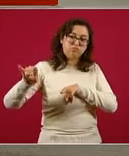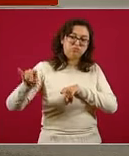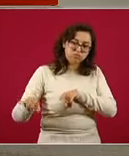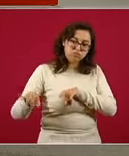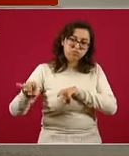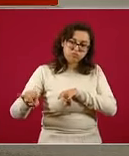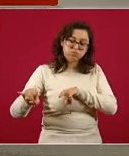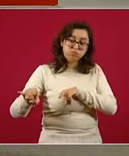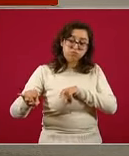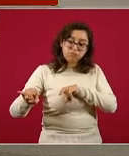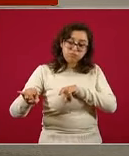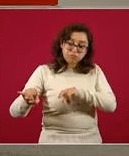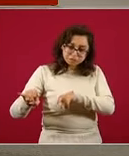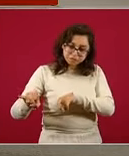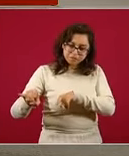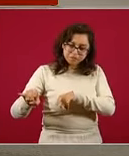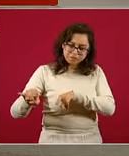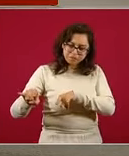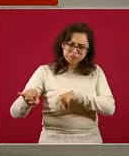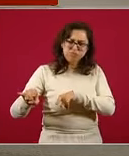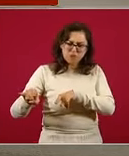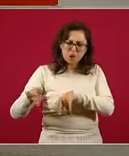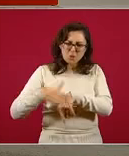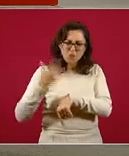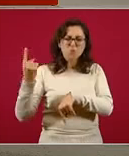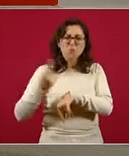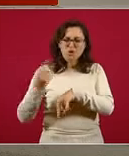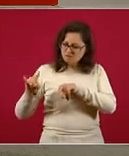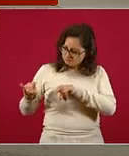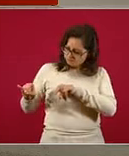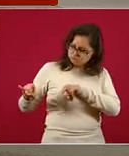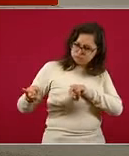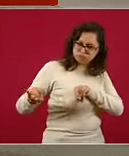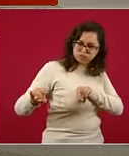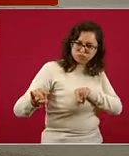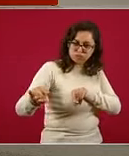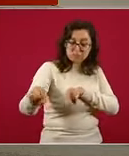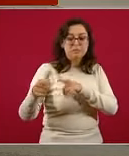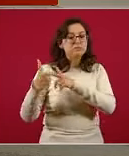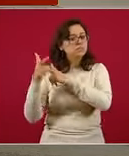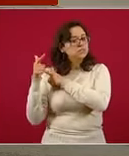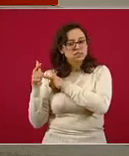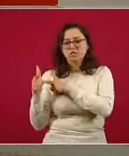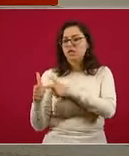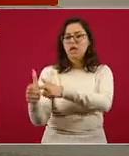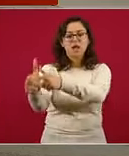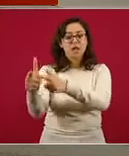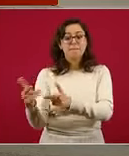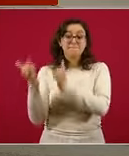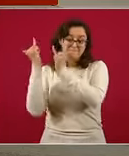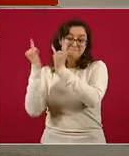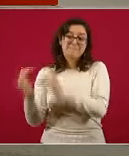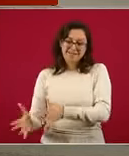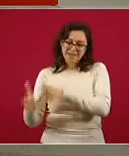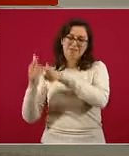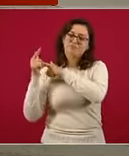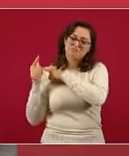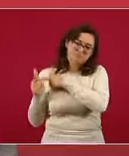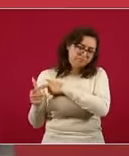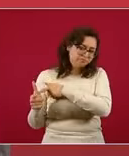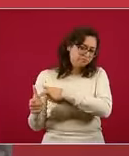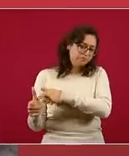con el vehículo ligero. ¿Por qué? Porque hay inercia. Inercia es esta fuerza que tiende a mantener a los objetos en el